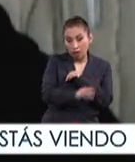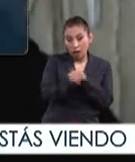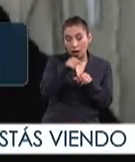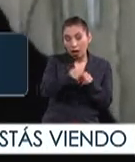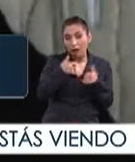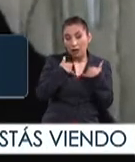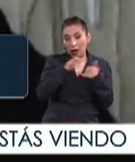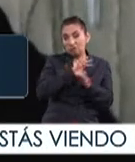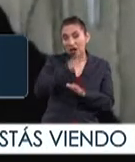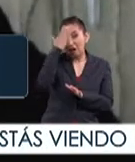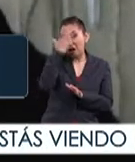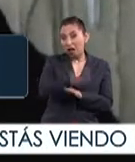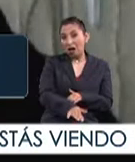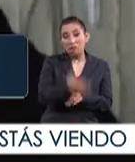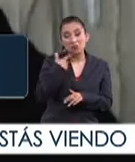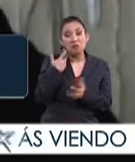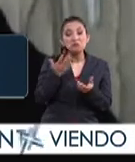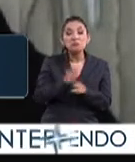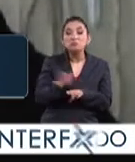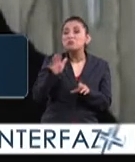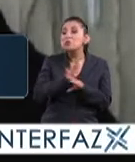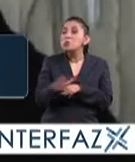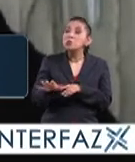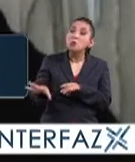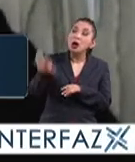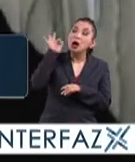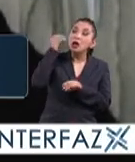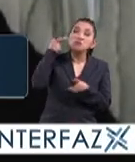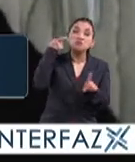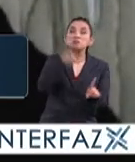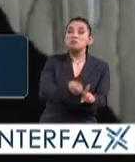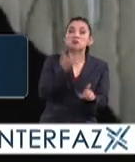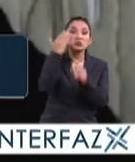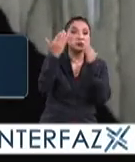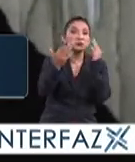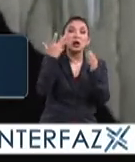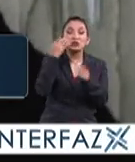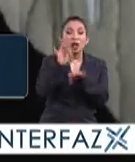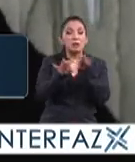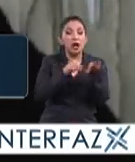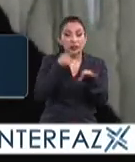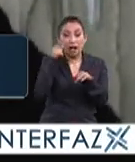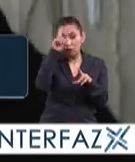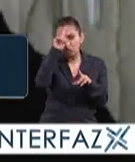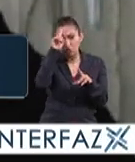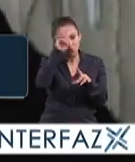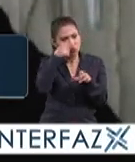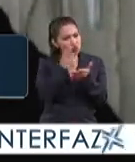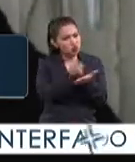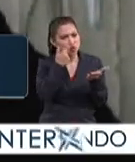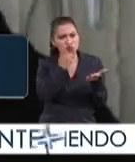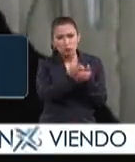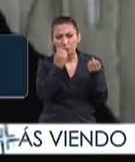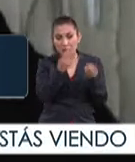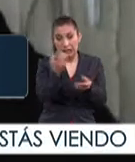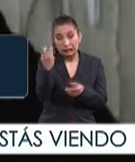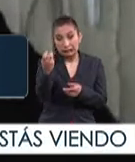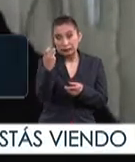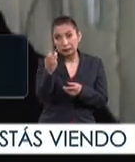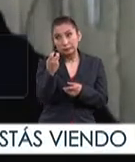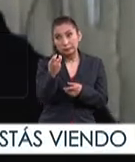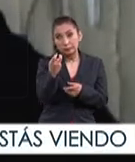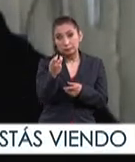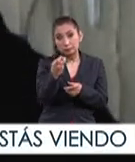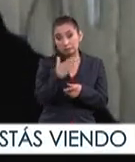los jóvenes ya saben a qué se van a dedicar. Desde ahí les están dando una orientación y yo creo que eso es